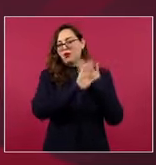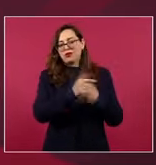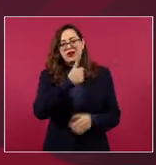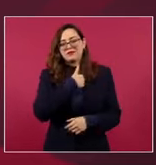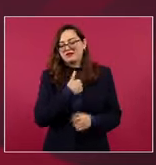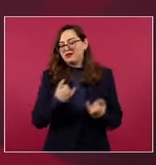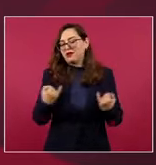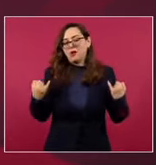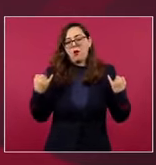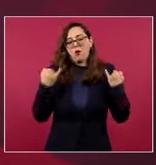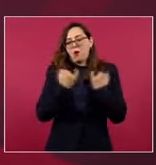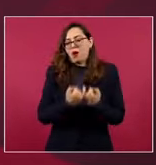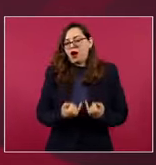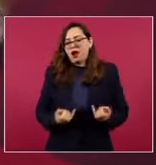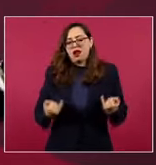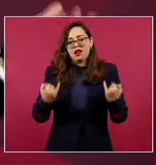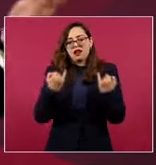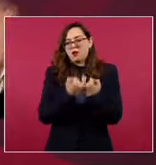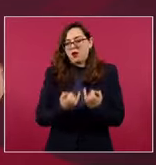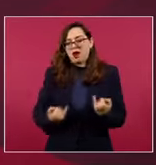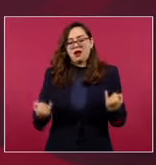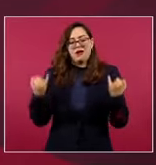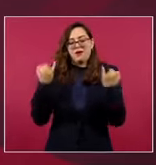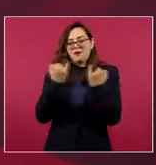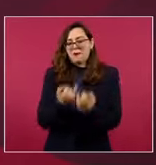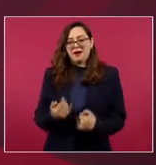de un proceso de desafuero.